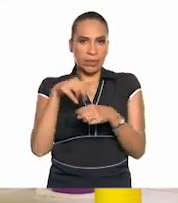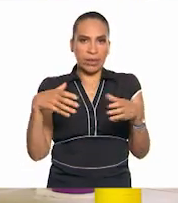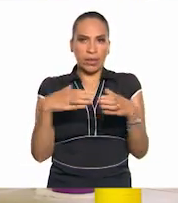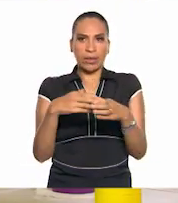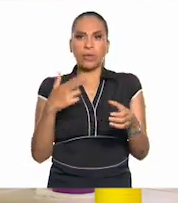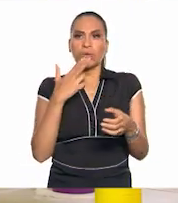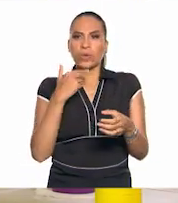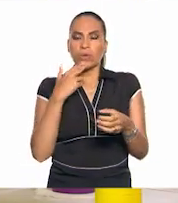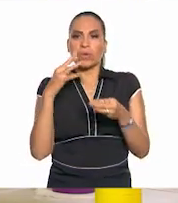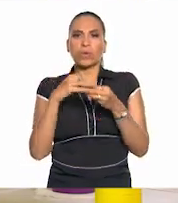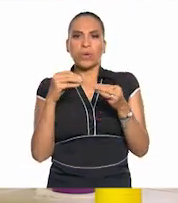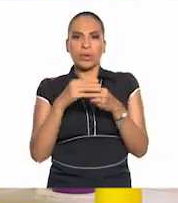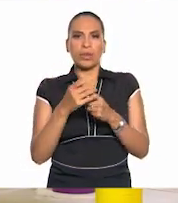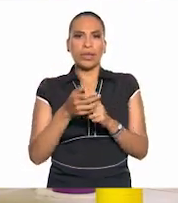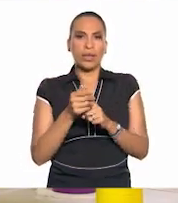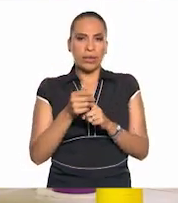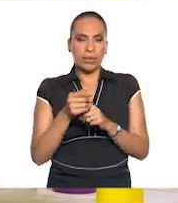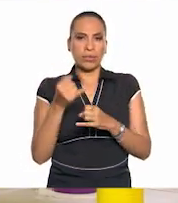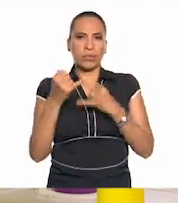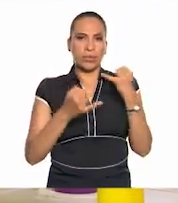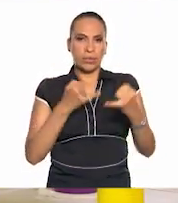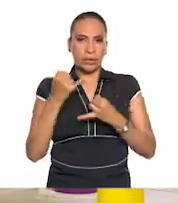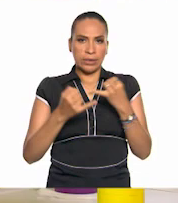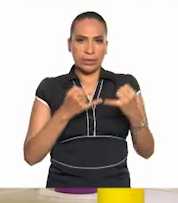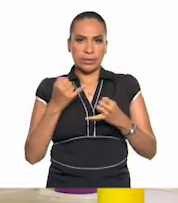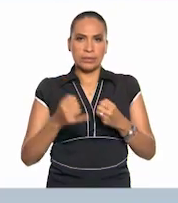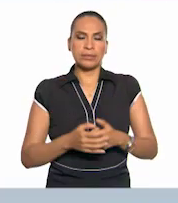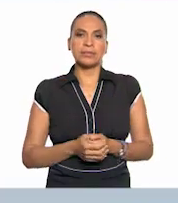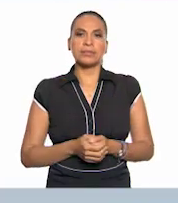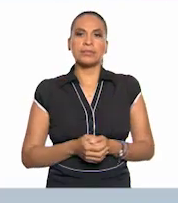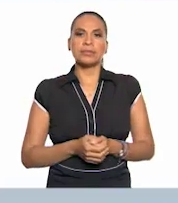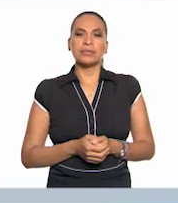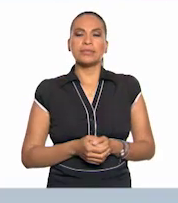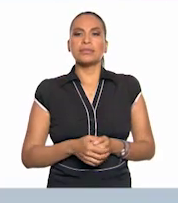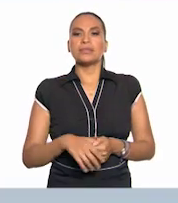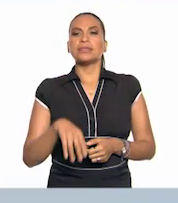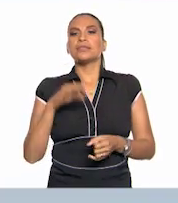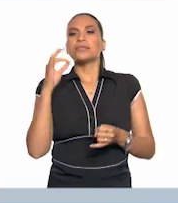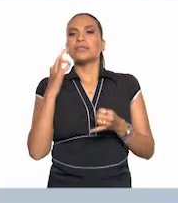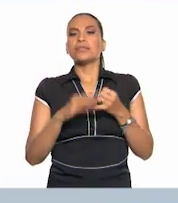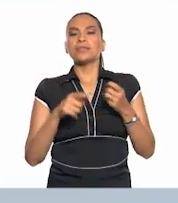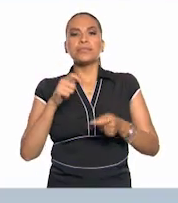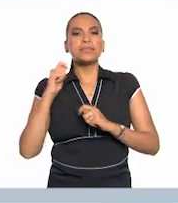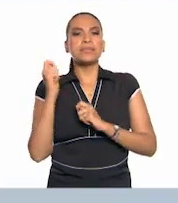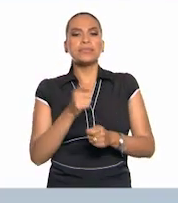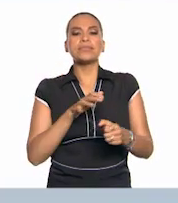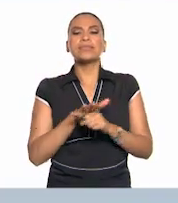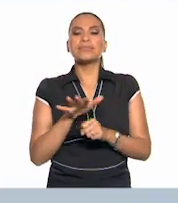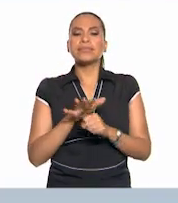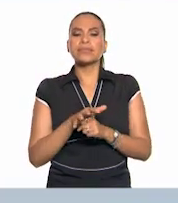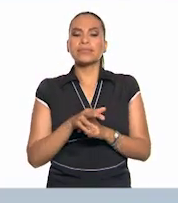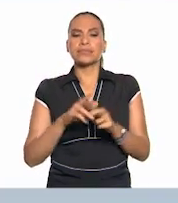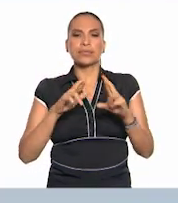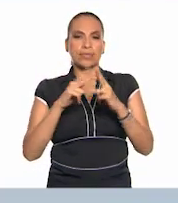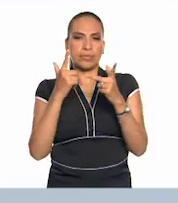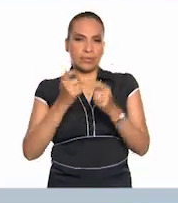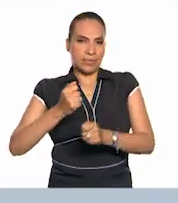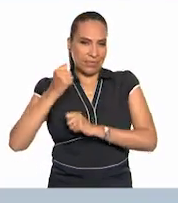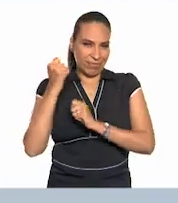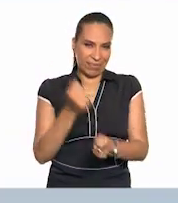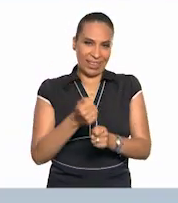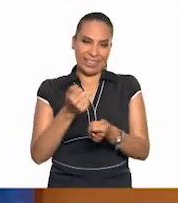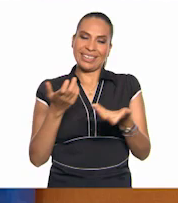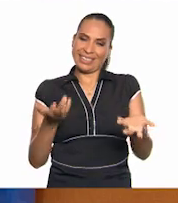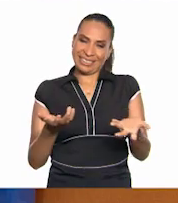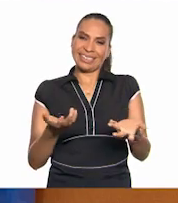dulces, fruta, cacahuates y juguetes. Y el fin último de las piñatas, ¿cuál Esto, sería? ¡Se rompan con un palo! Así